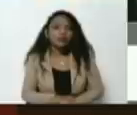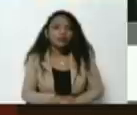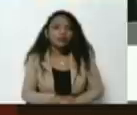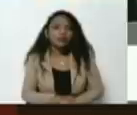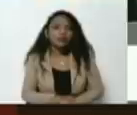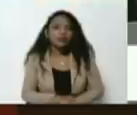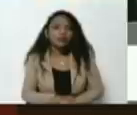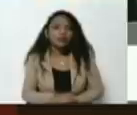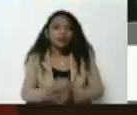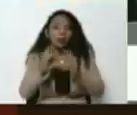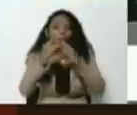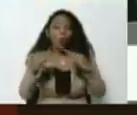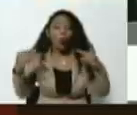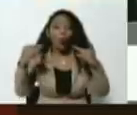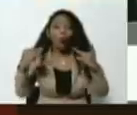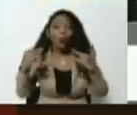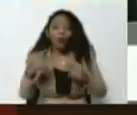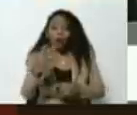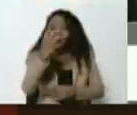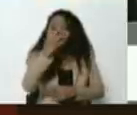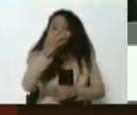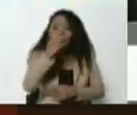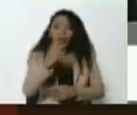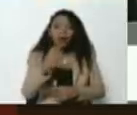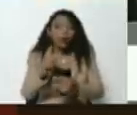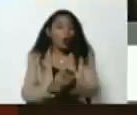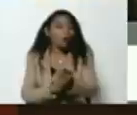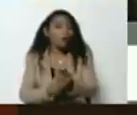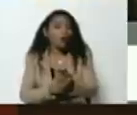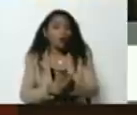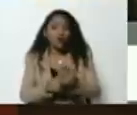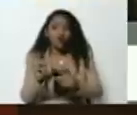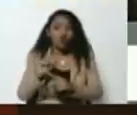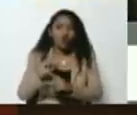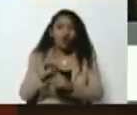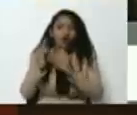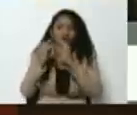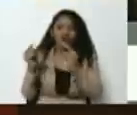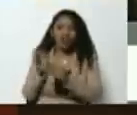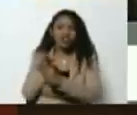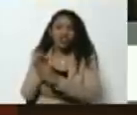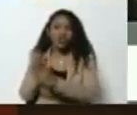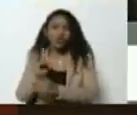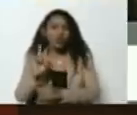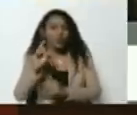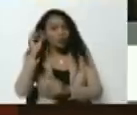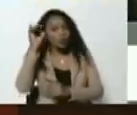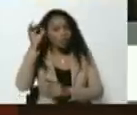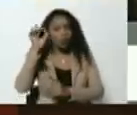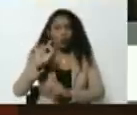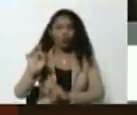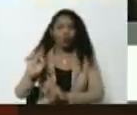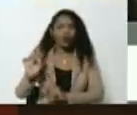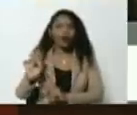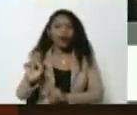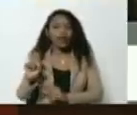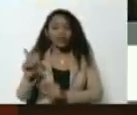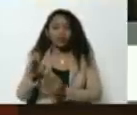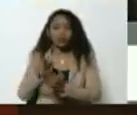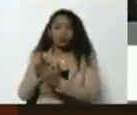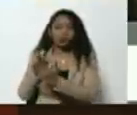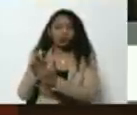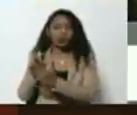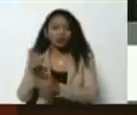¿Del circo de los hermanos Valentinos? No, no, no ofendan al circo de los hermanos Valentinos. Es una ofensa.